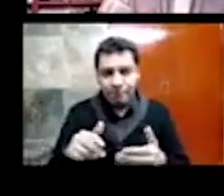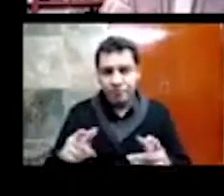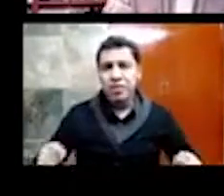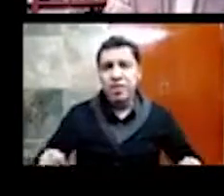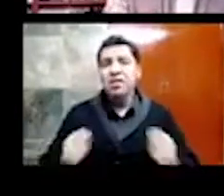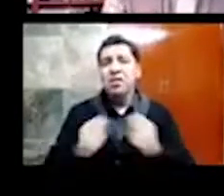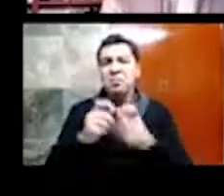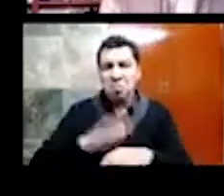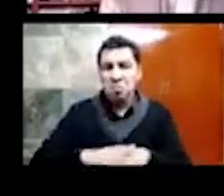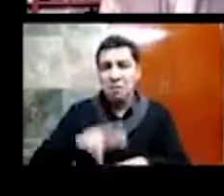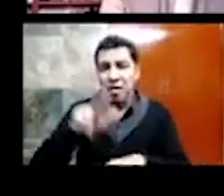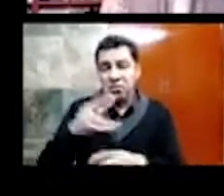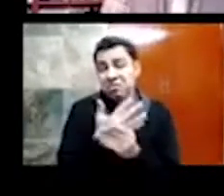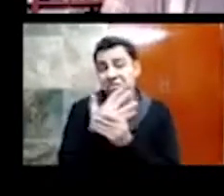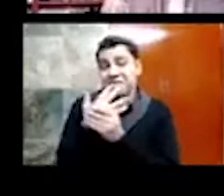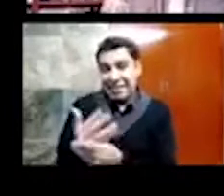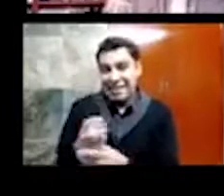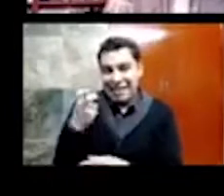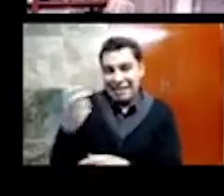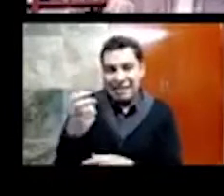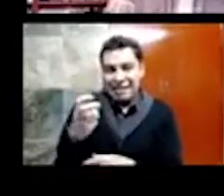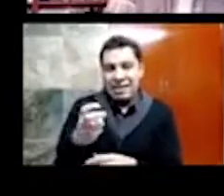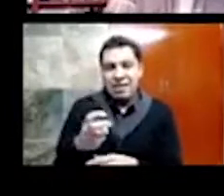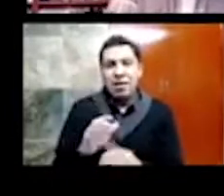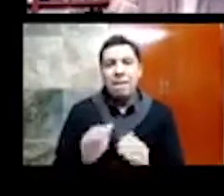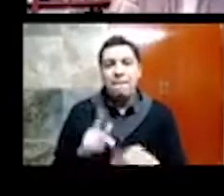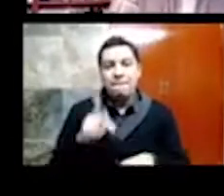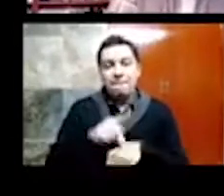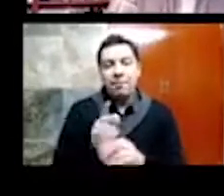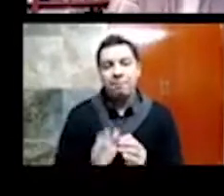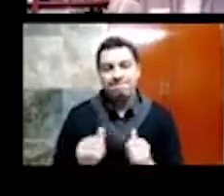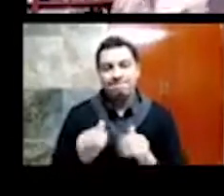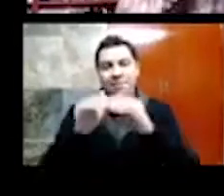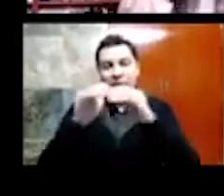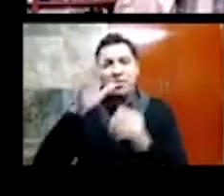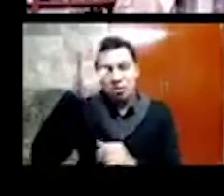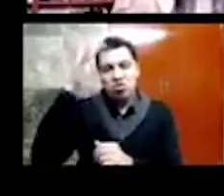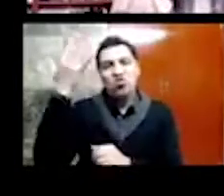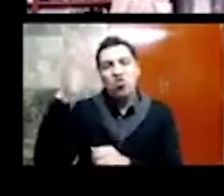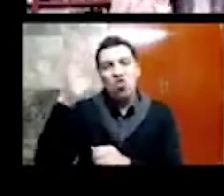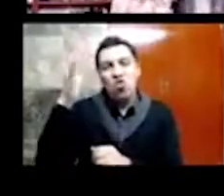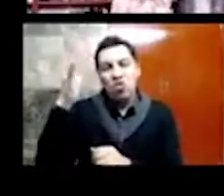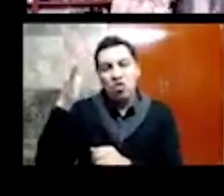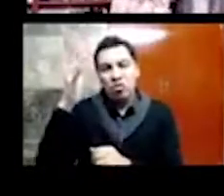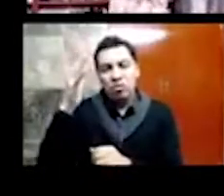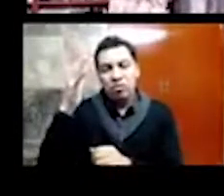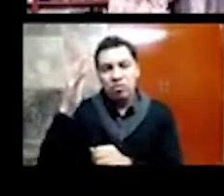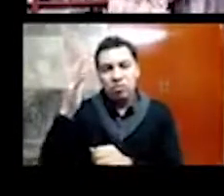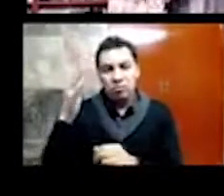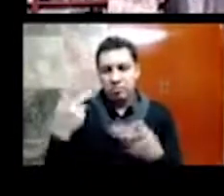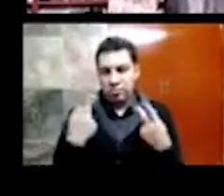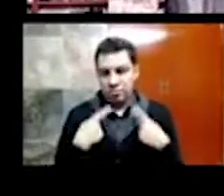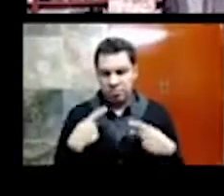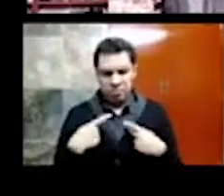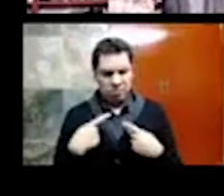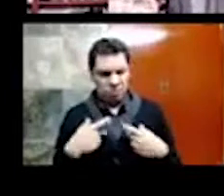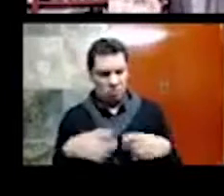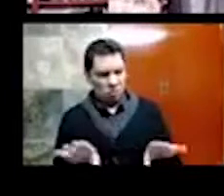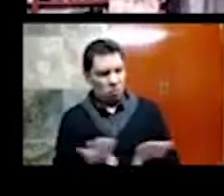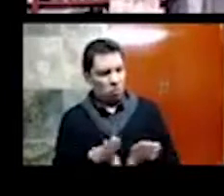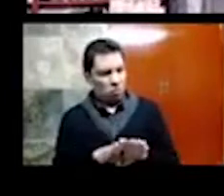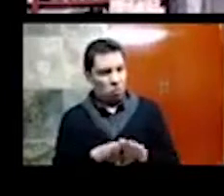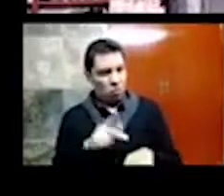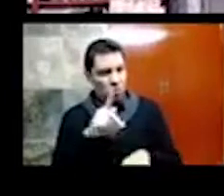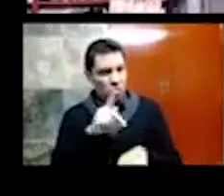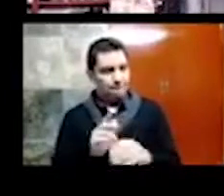Teotihuacán, con su templo doble arriba. Pero ¿cómo se le ocurre, dirían los aviondos de